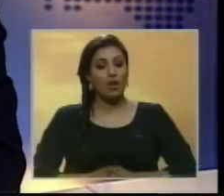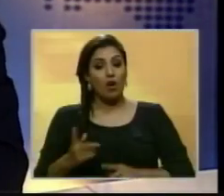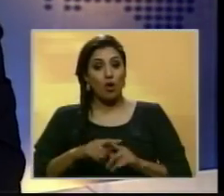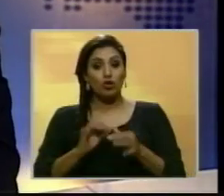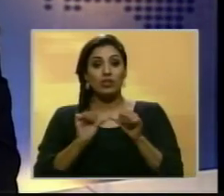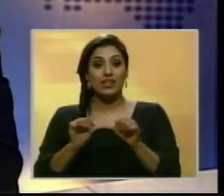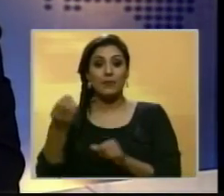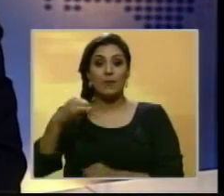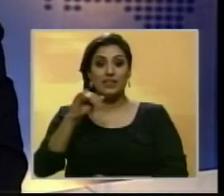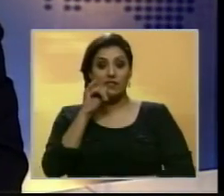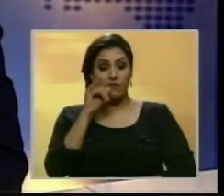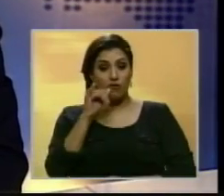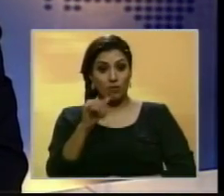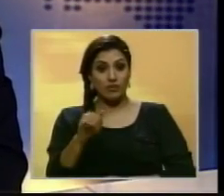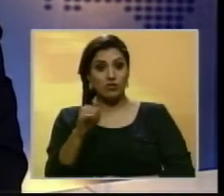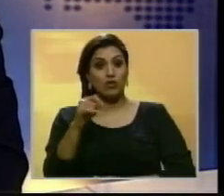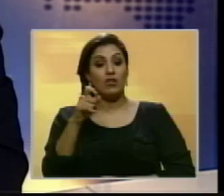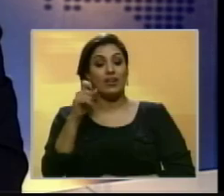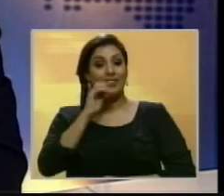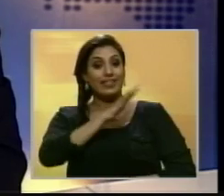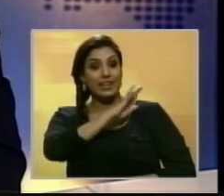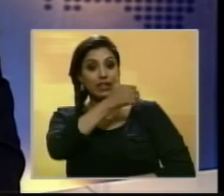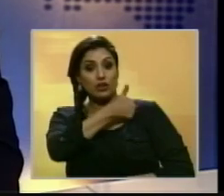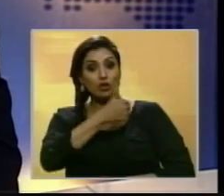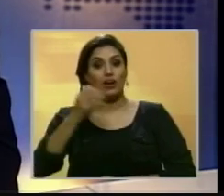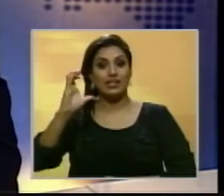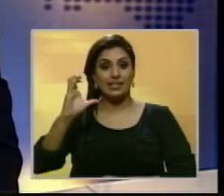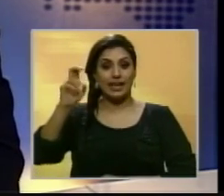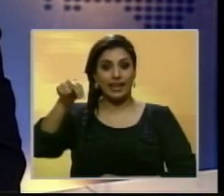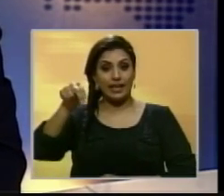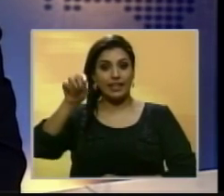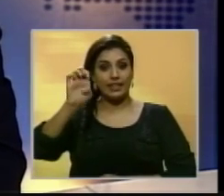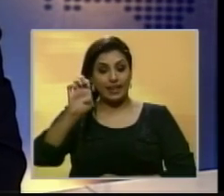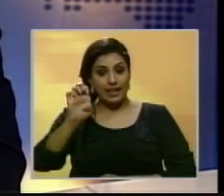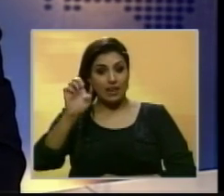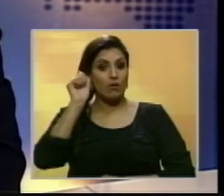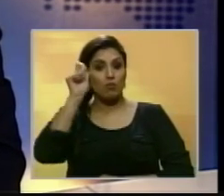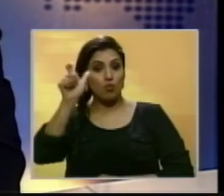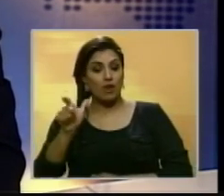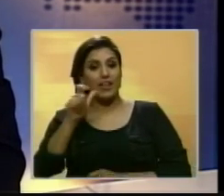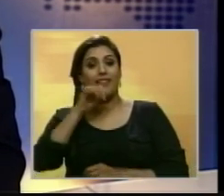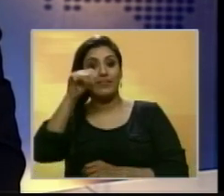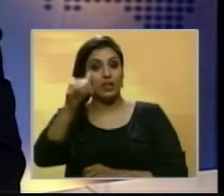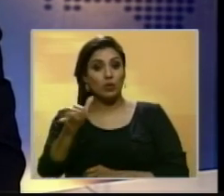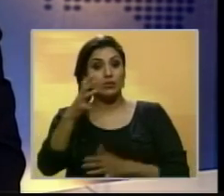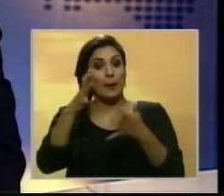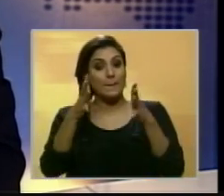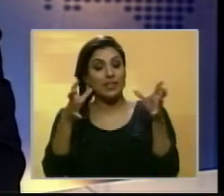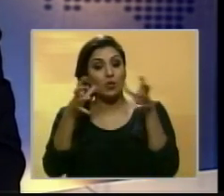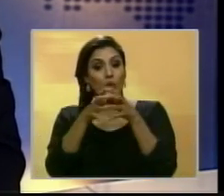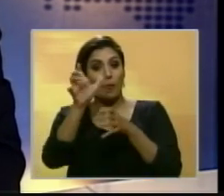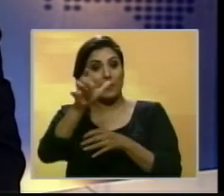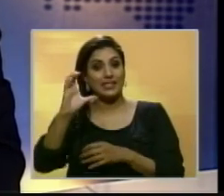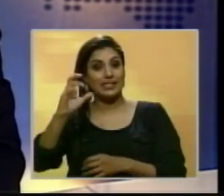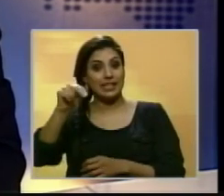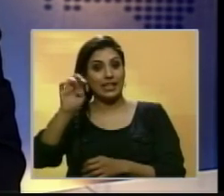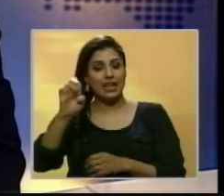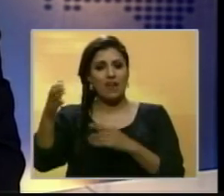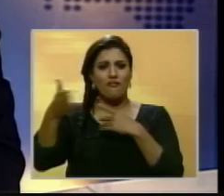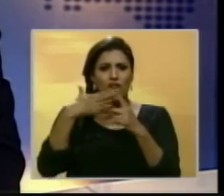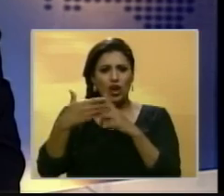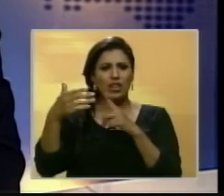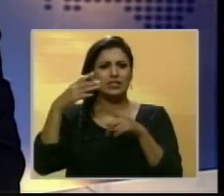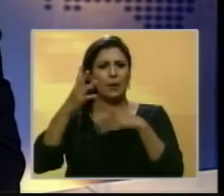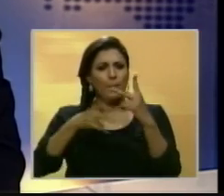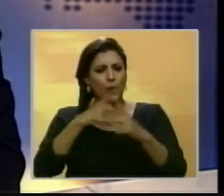Amigos, continuamos con las informaciones. La rectora del Consejo Nacional Electoral, Sandra Oblitas, denunció que personal del ente comicial ha sido agredido